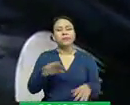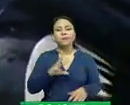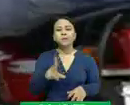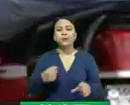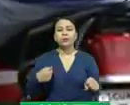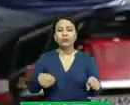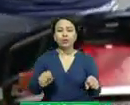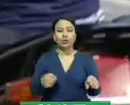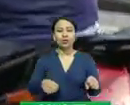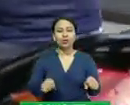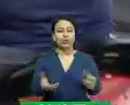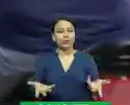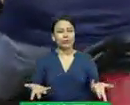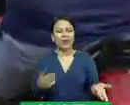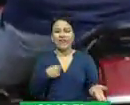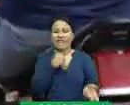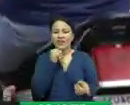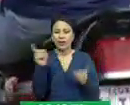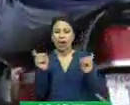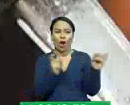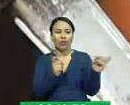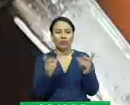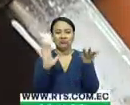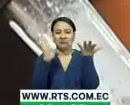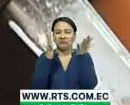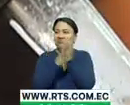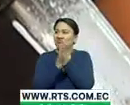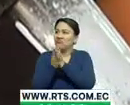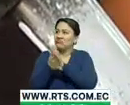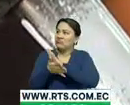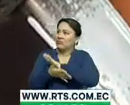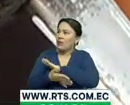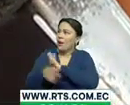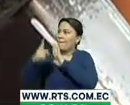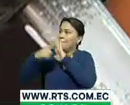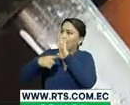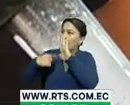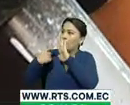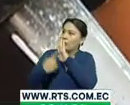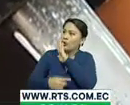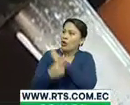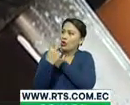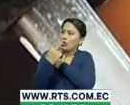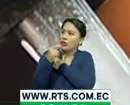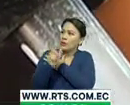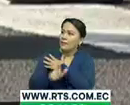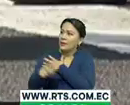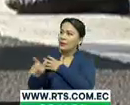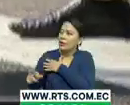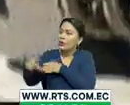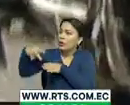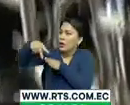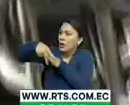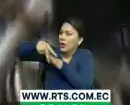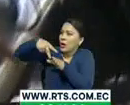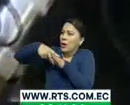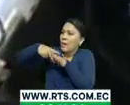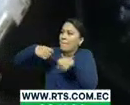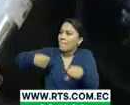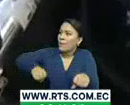una moto y sin control alguno que no debería andar dos personas en una moto por ningún